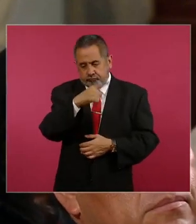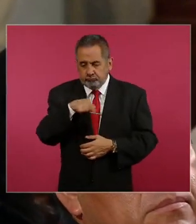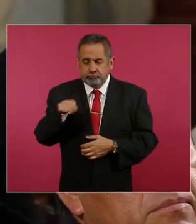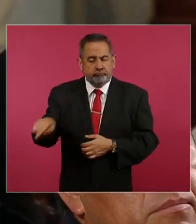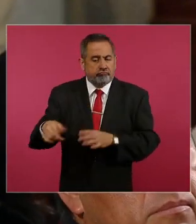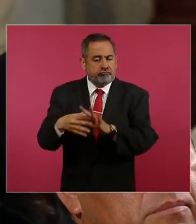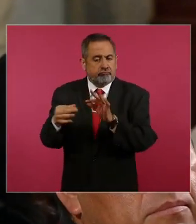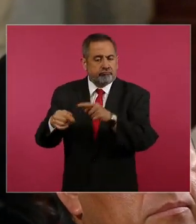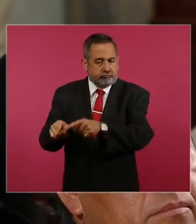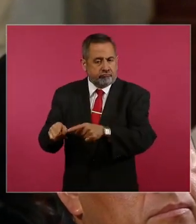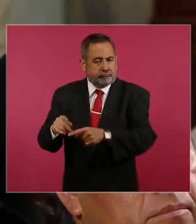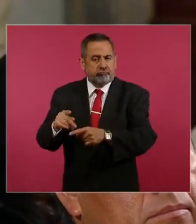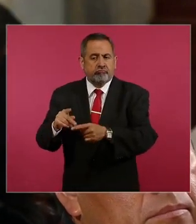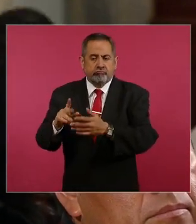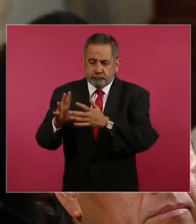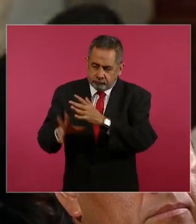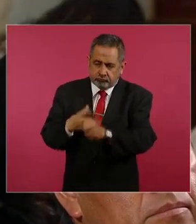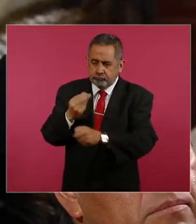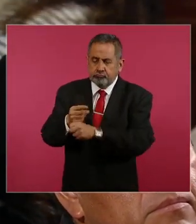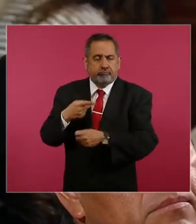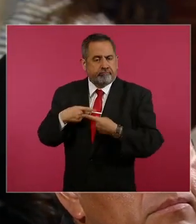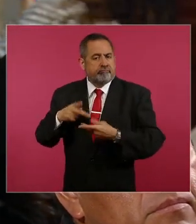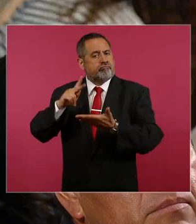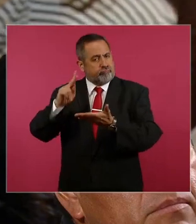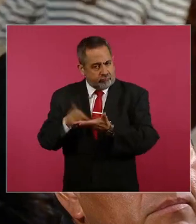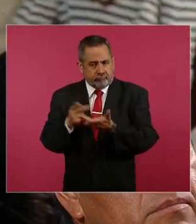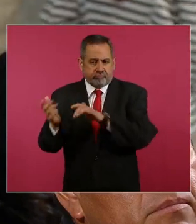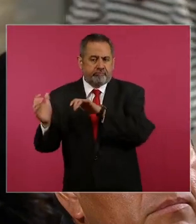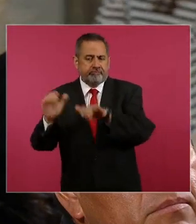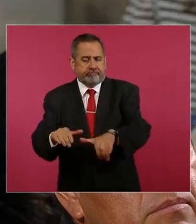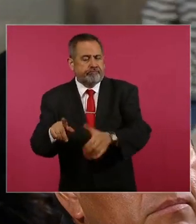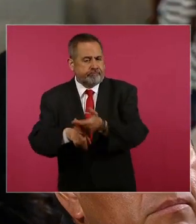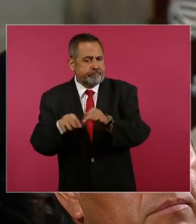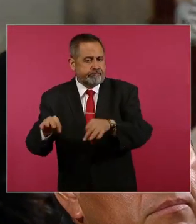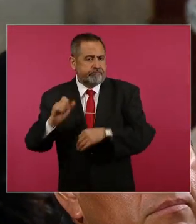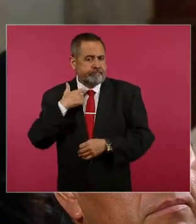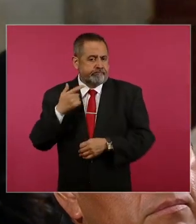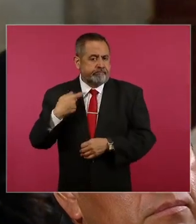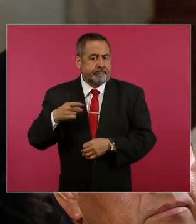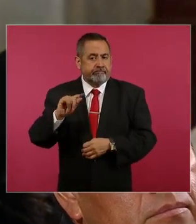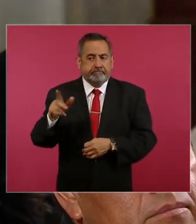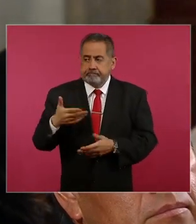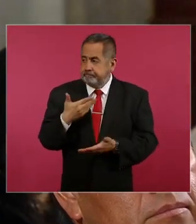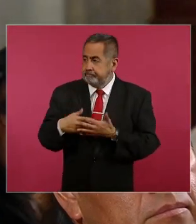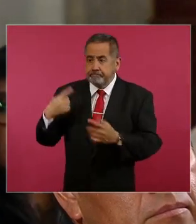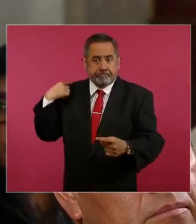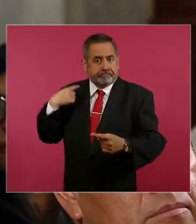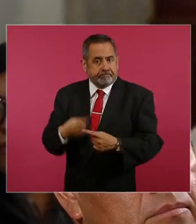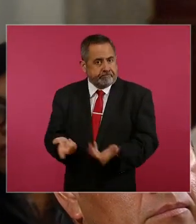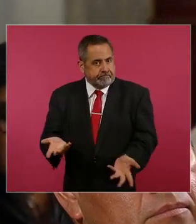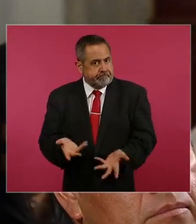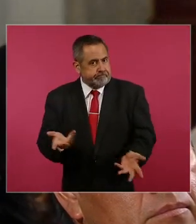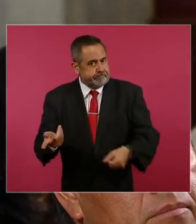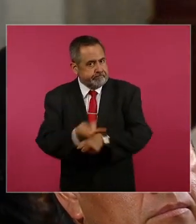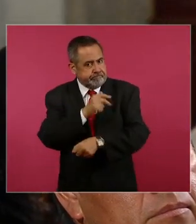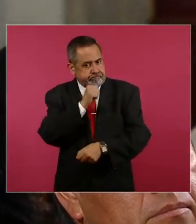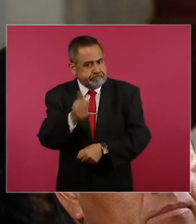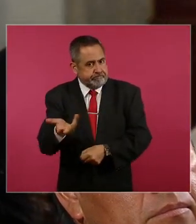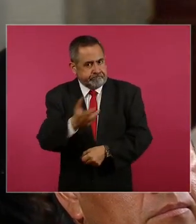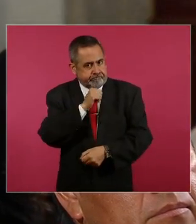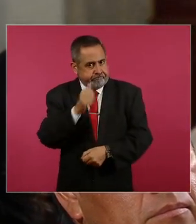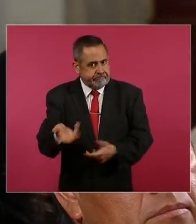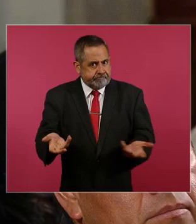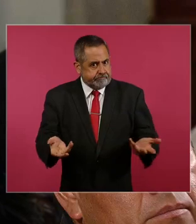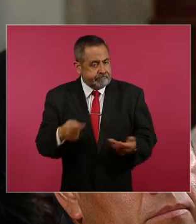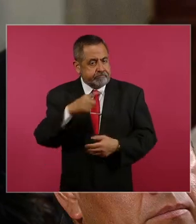ejecutiva para que se hiciera la reinstalación de este exfuncionario. Hasta la fecha no se ha hecho nada y no hay